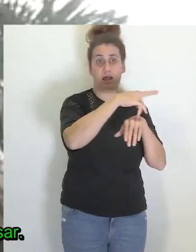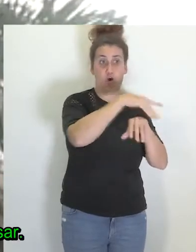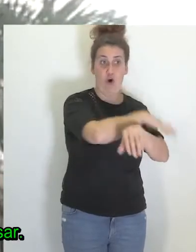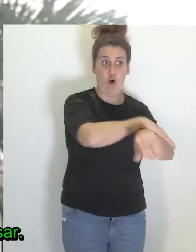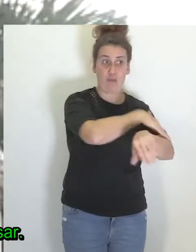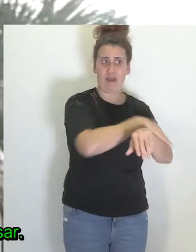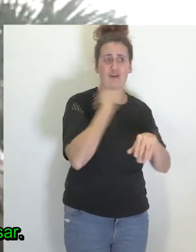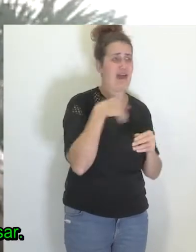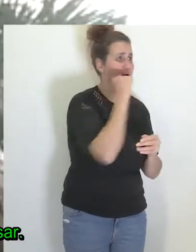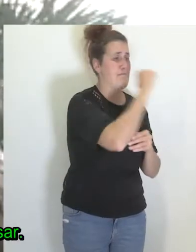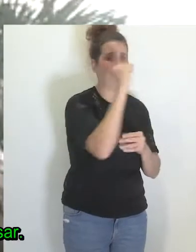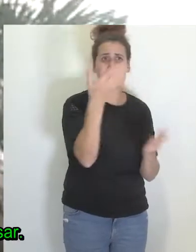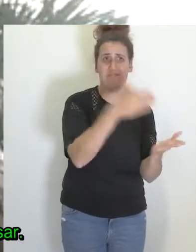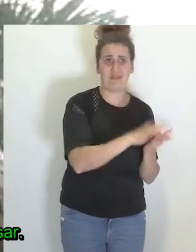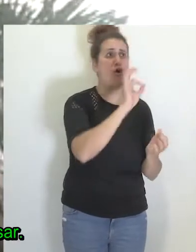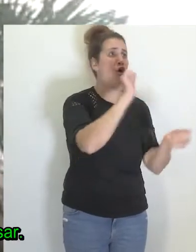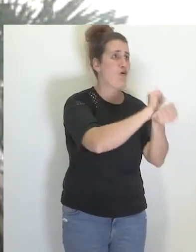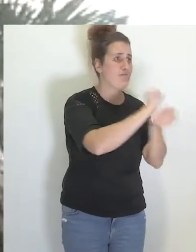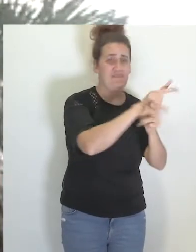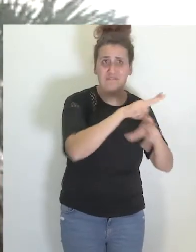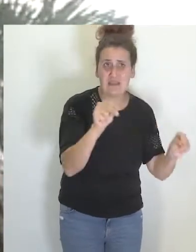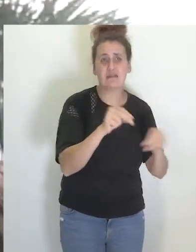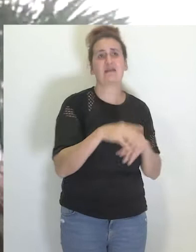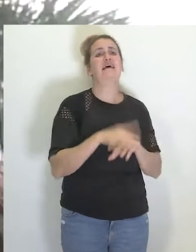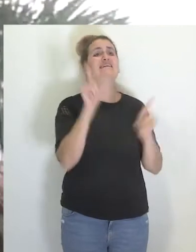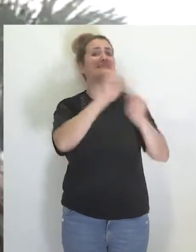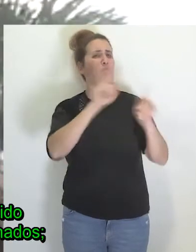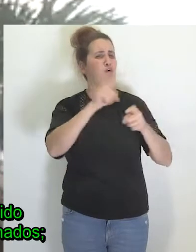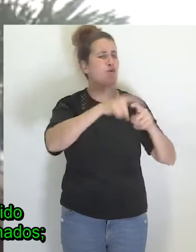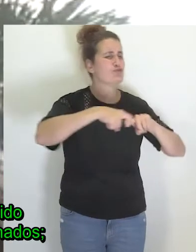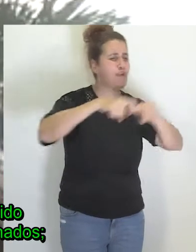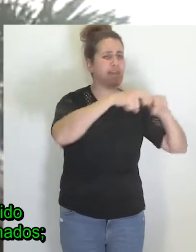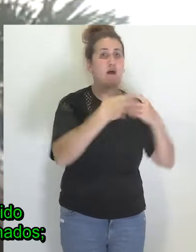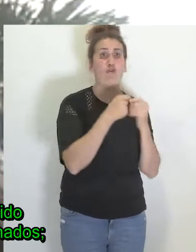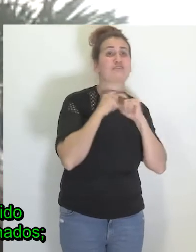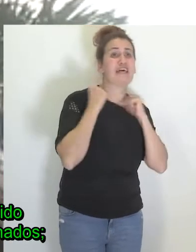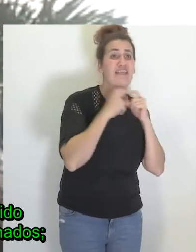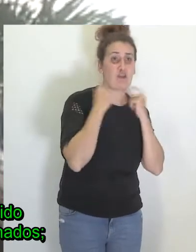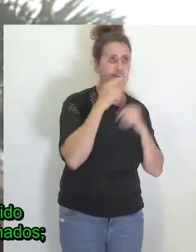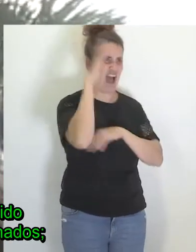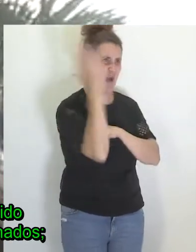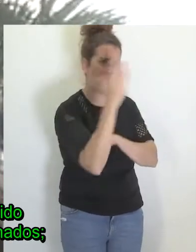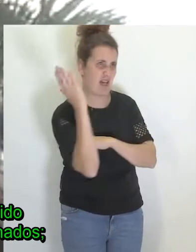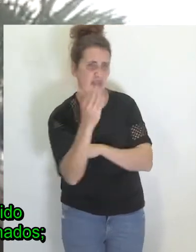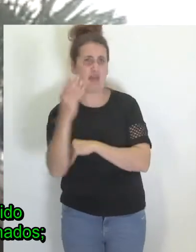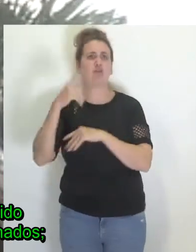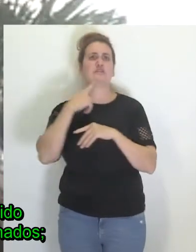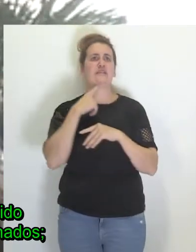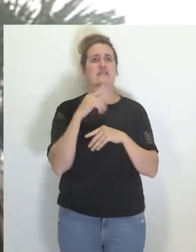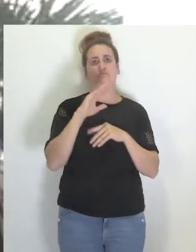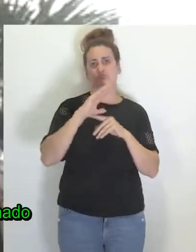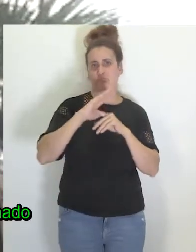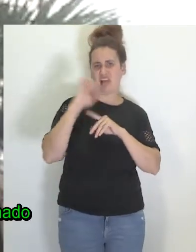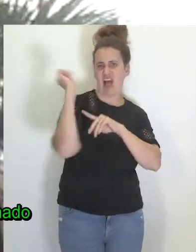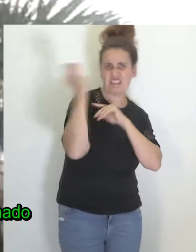para que el gobierno deje de matar o deje de apresar. Y tampoco de solidaridad con los sacerdotes que han sido amenazados, hostigados,